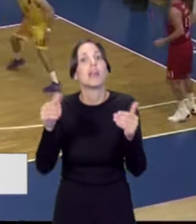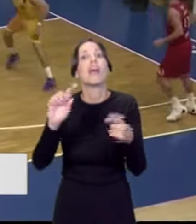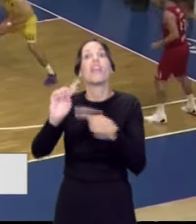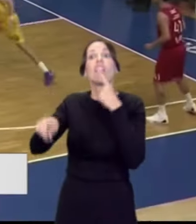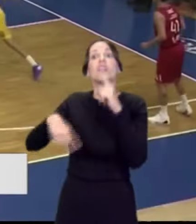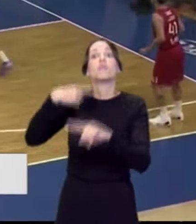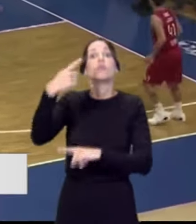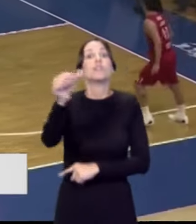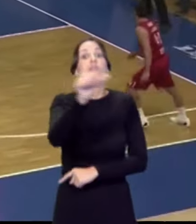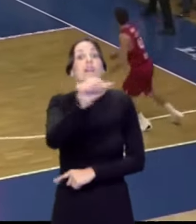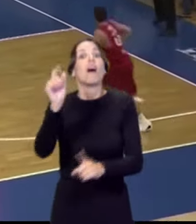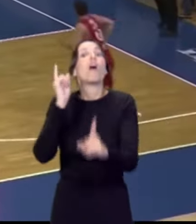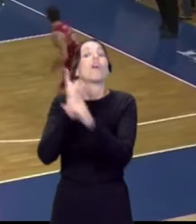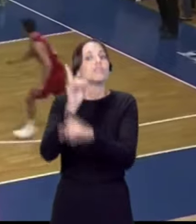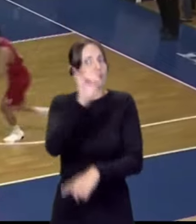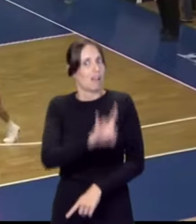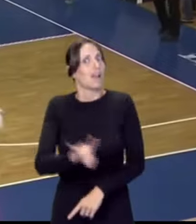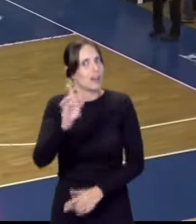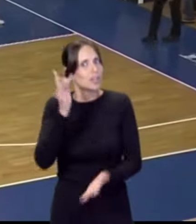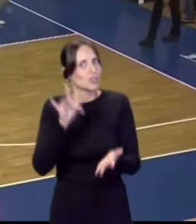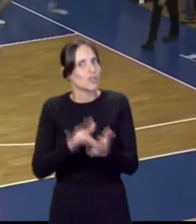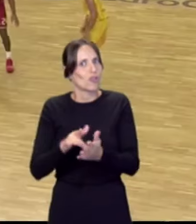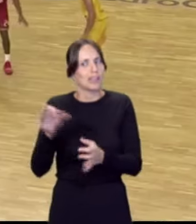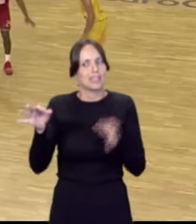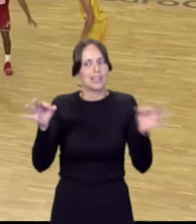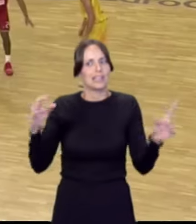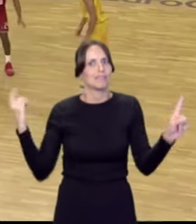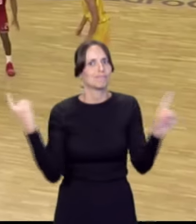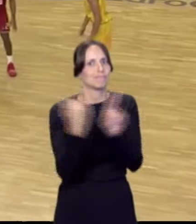semana frente al Laguna Tenerife.